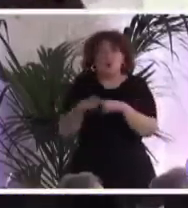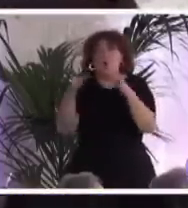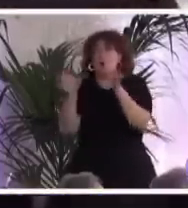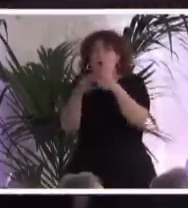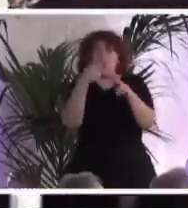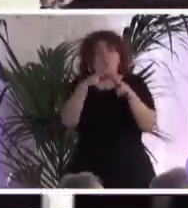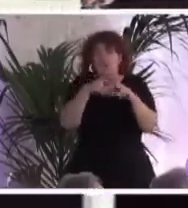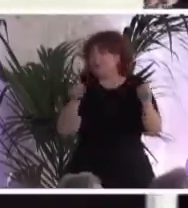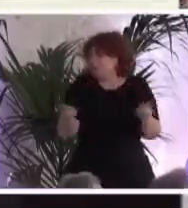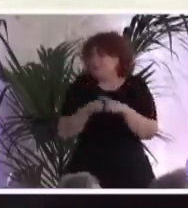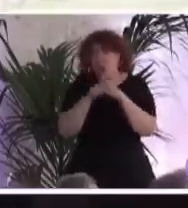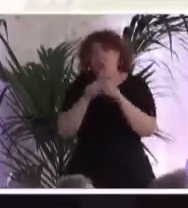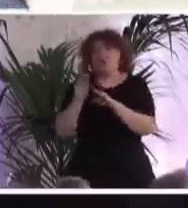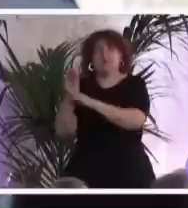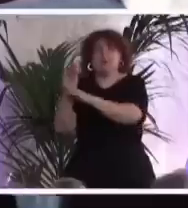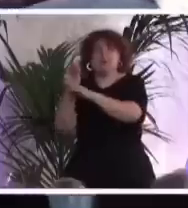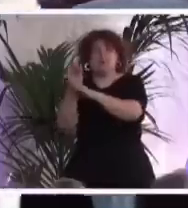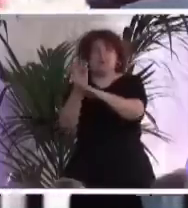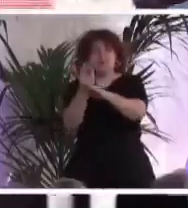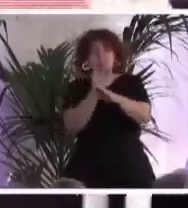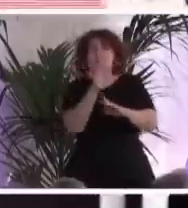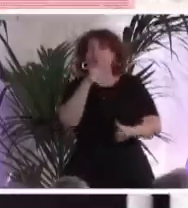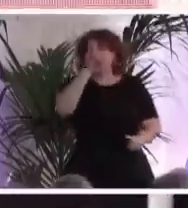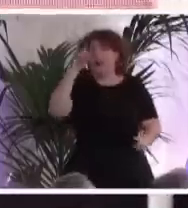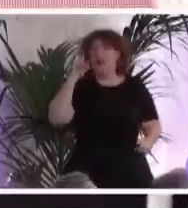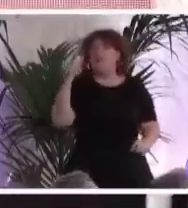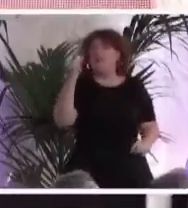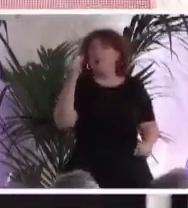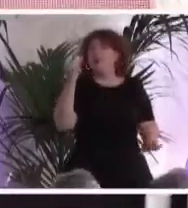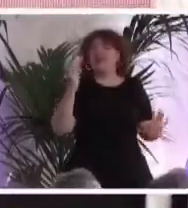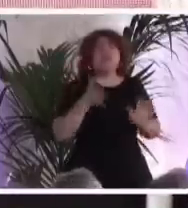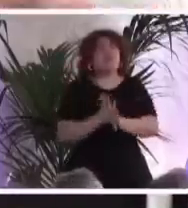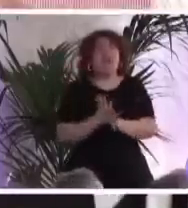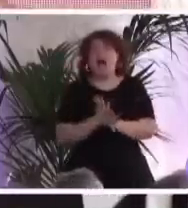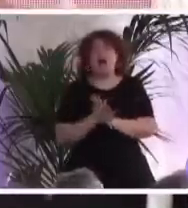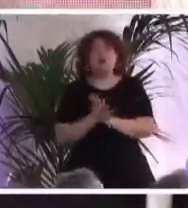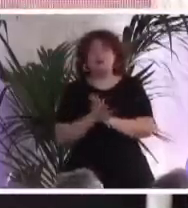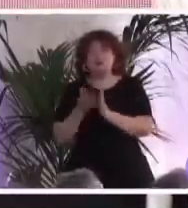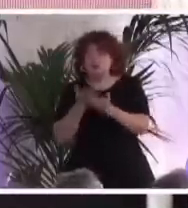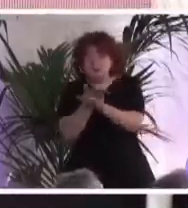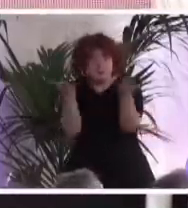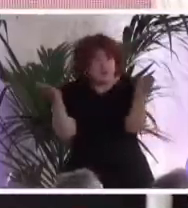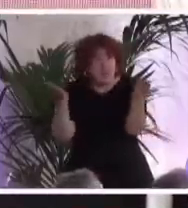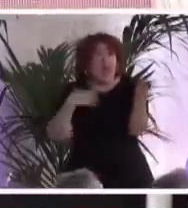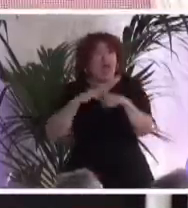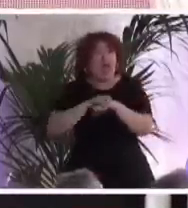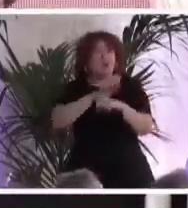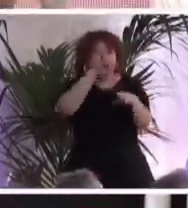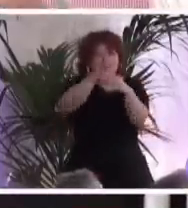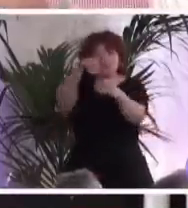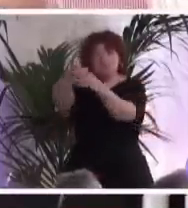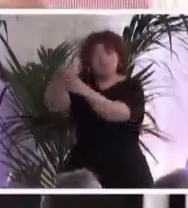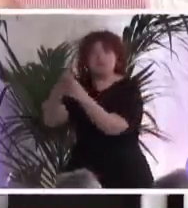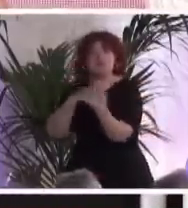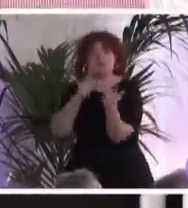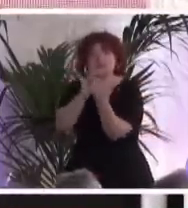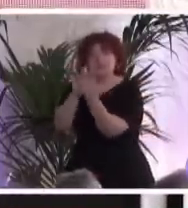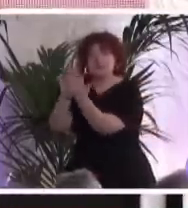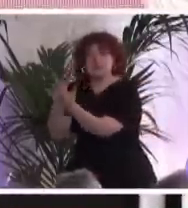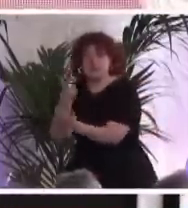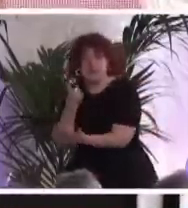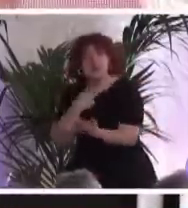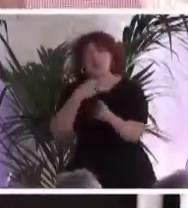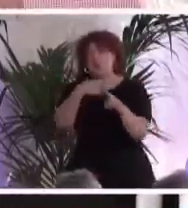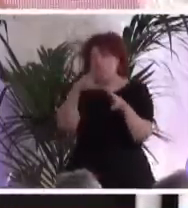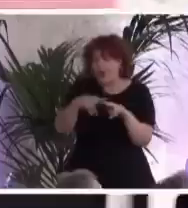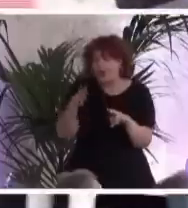Porque esa es una de las claves del poder en Madrid tener amigos en todas partes tener políticos en todas partes tener